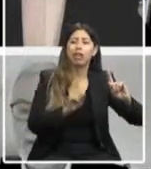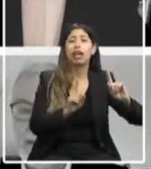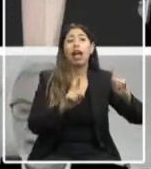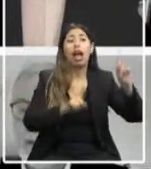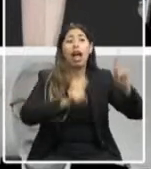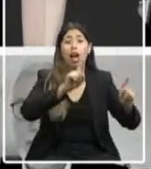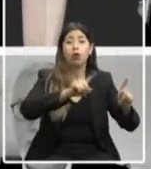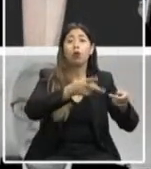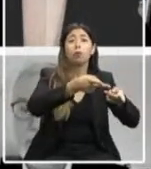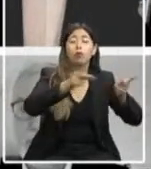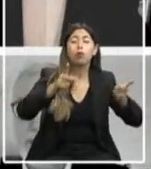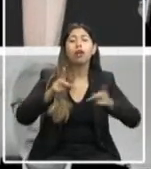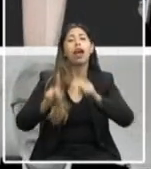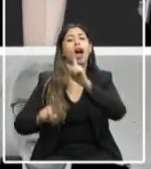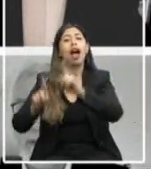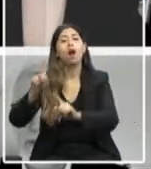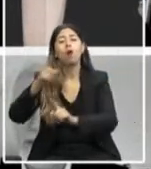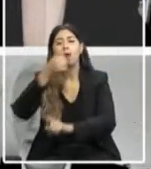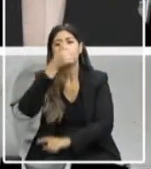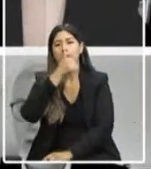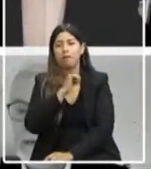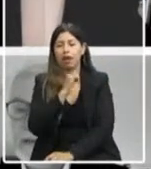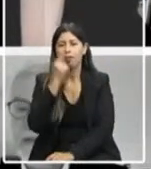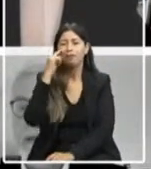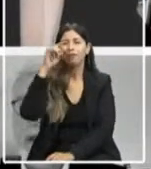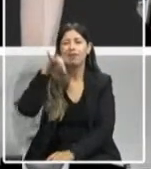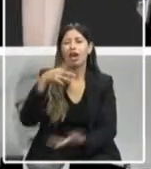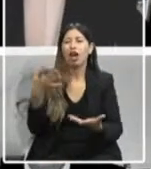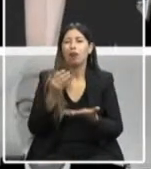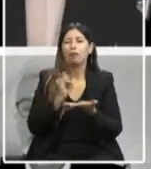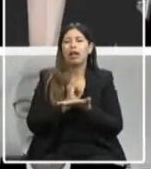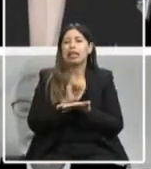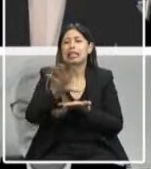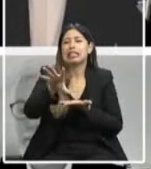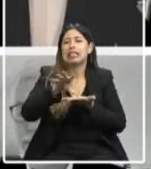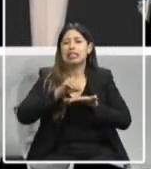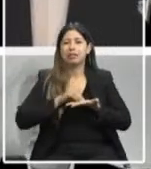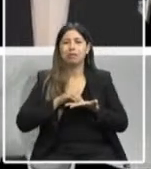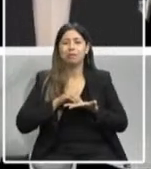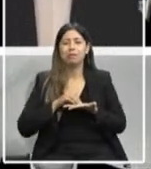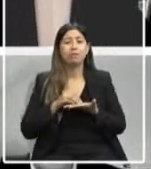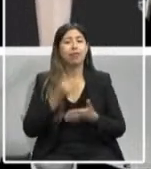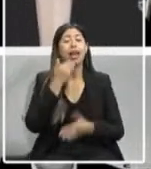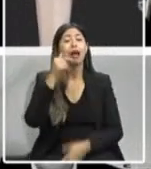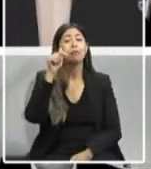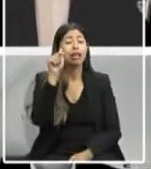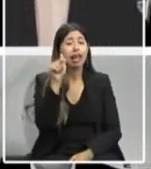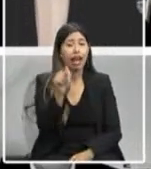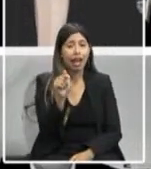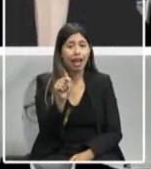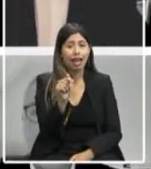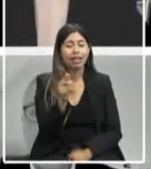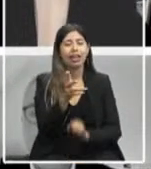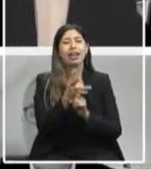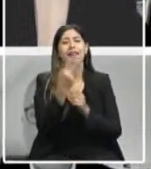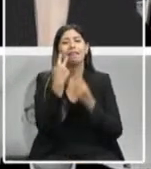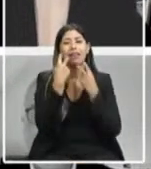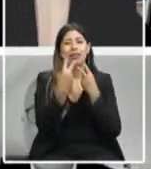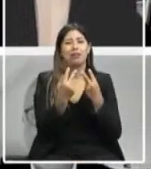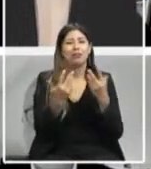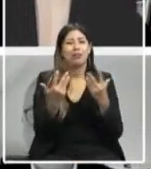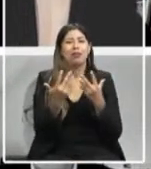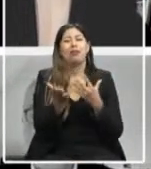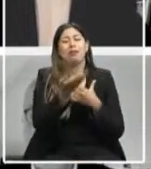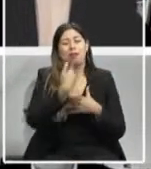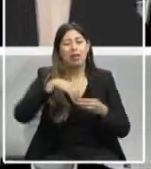privados para saber cómo se pueden institucionalizar. Y ahí queda muy rápidamente una visión de